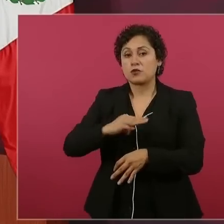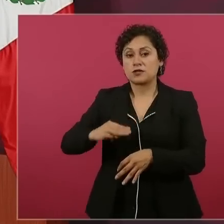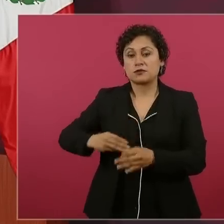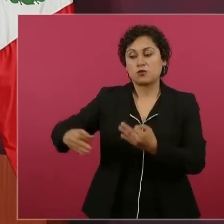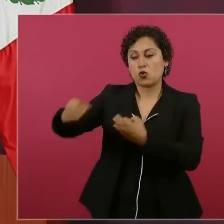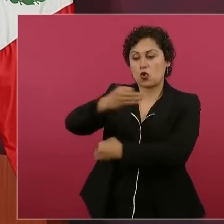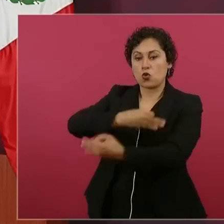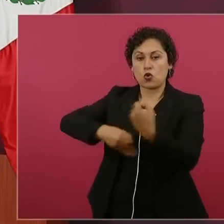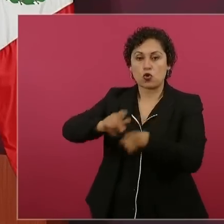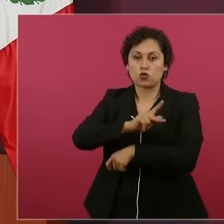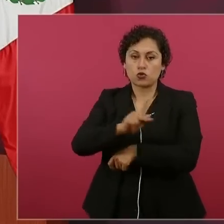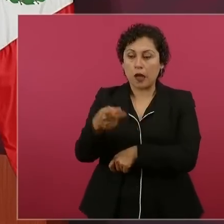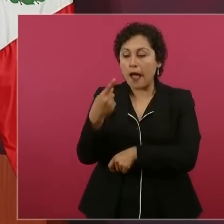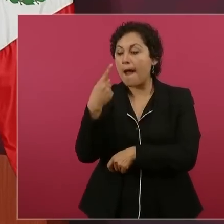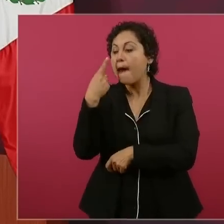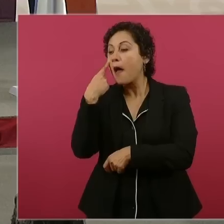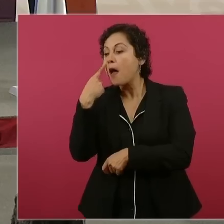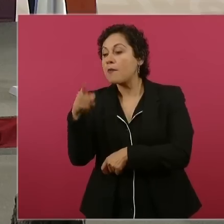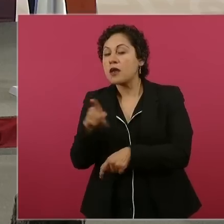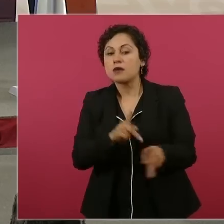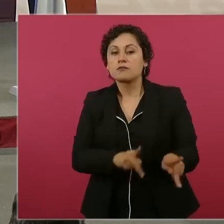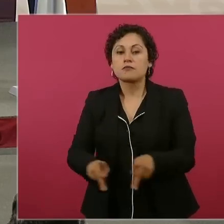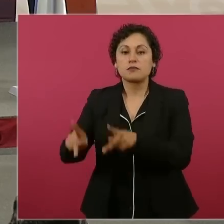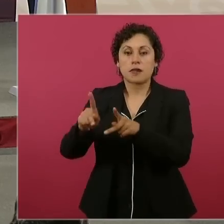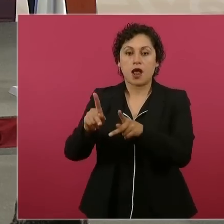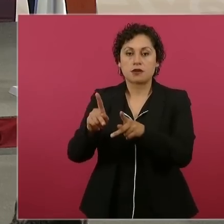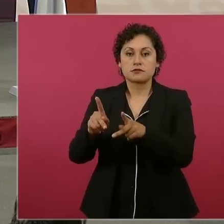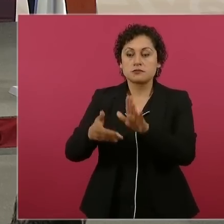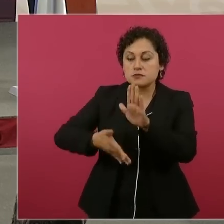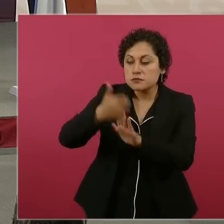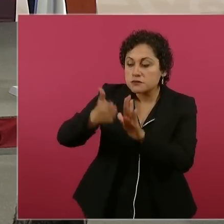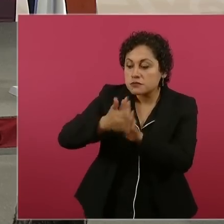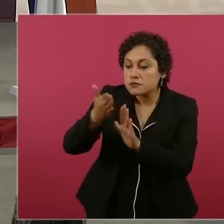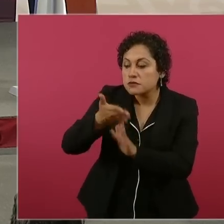sus planes de desarrollo urbano,